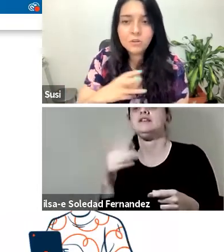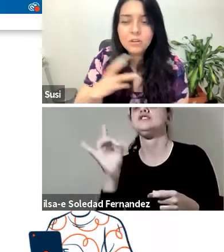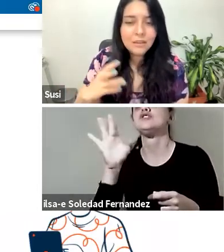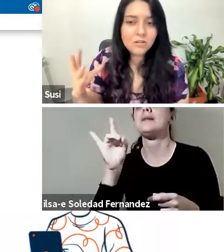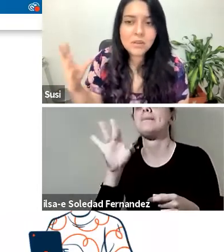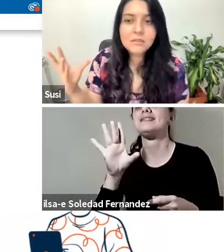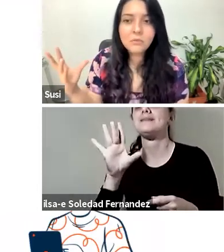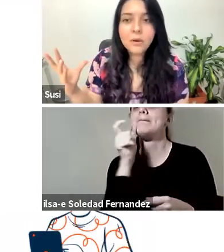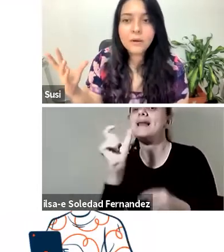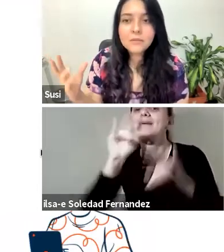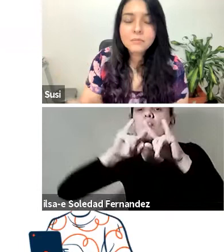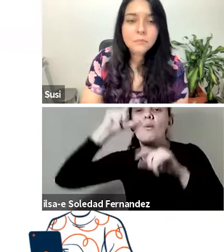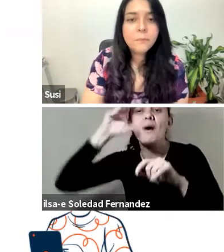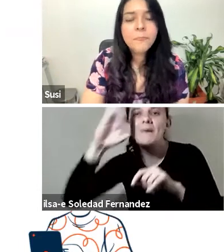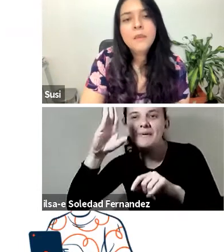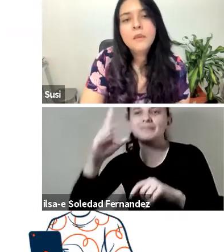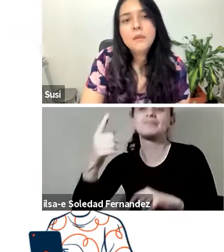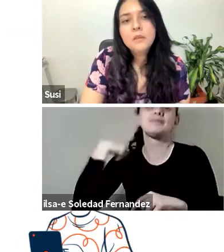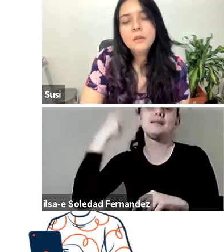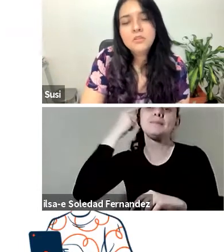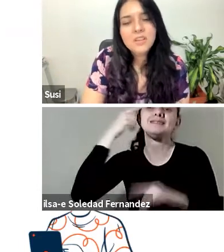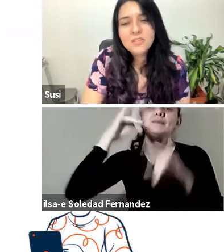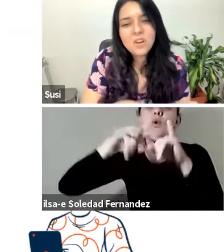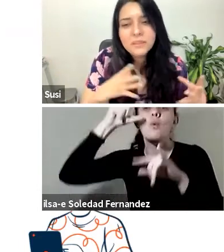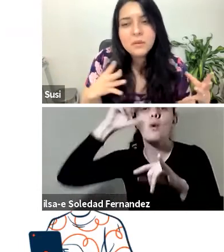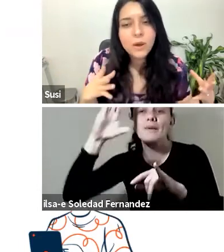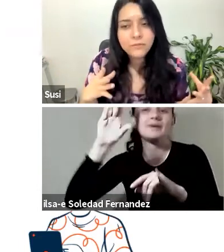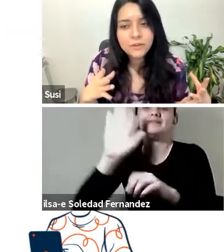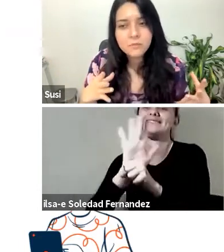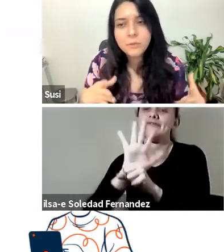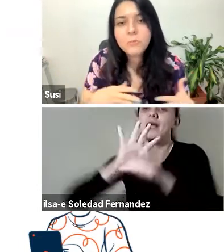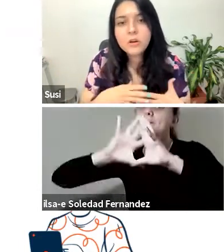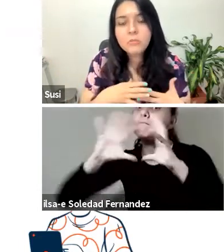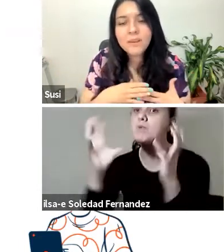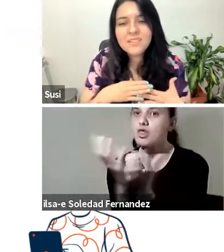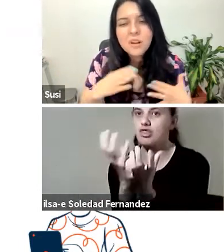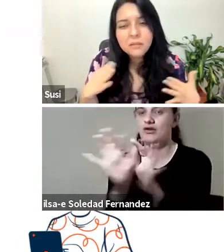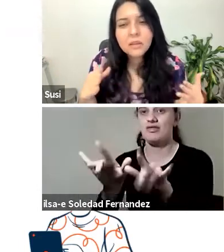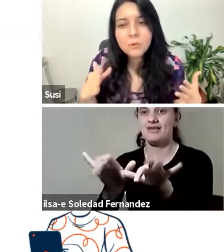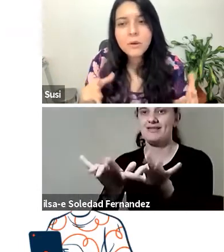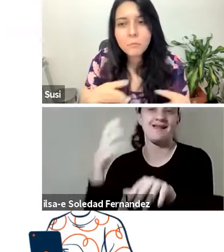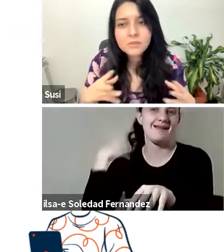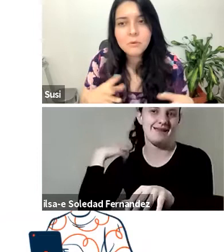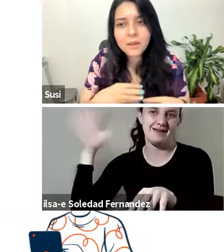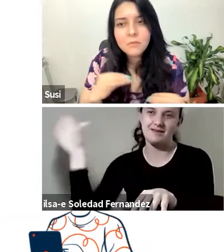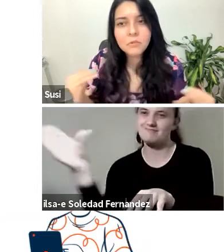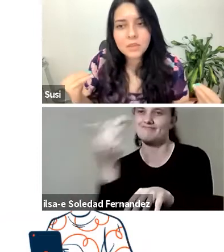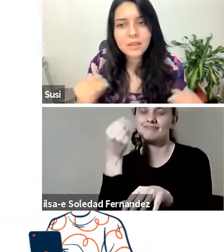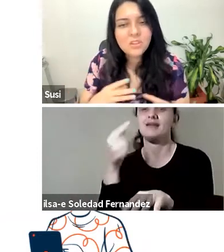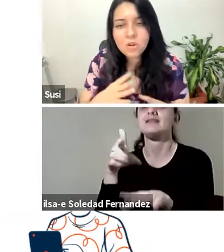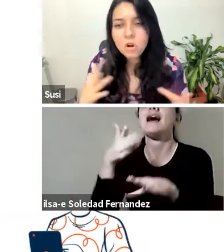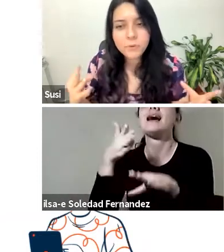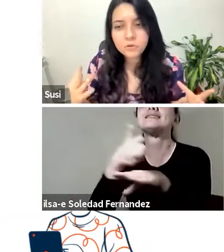inteligentes, como todas estas cosas nuevas. Entonces era solamente web en ese momento, pero pensemos cada vez que digamos web, pensemos más en el